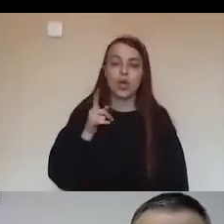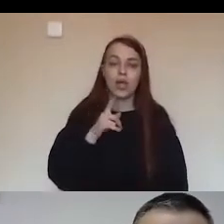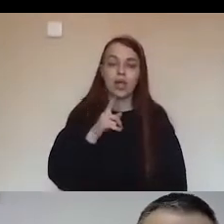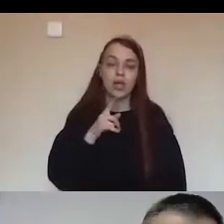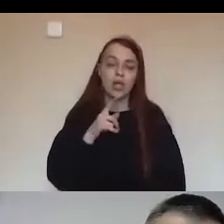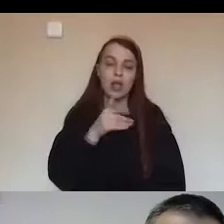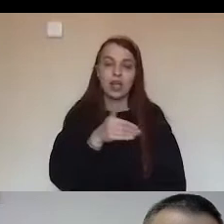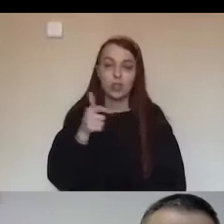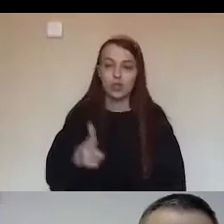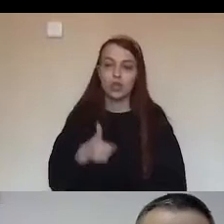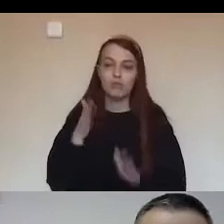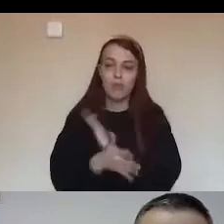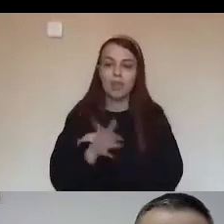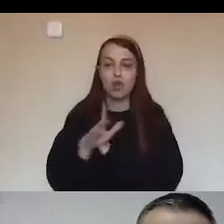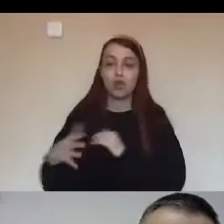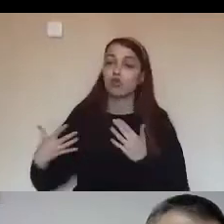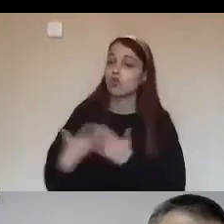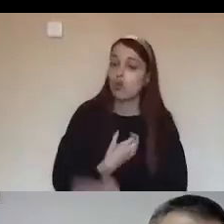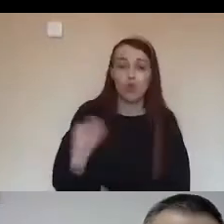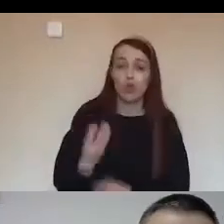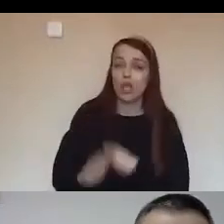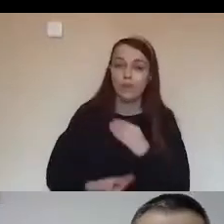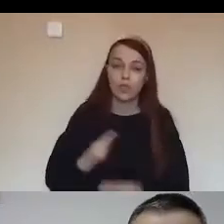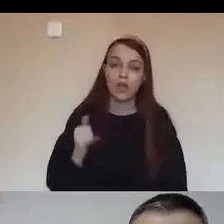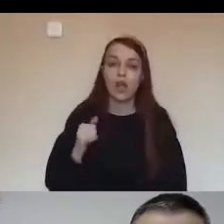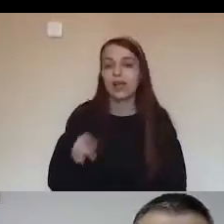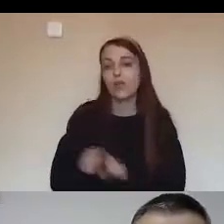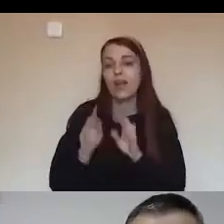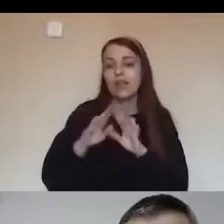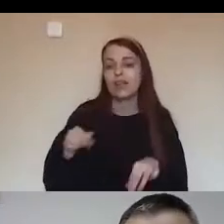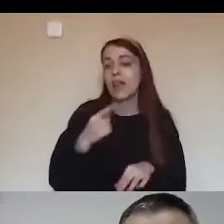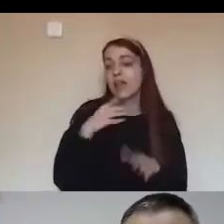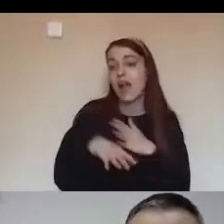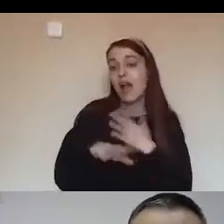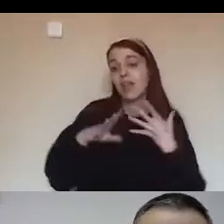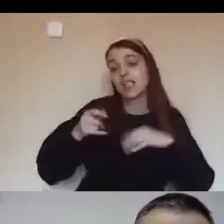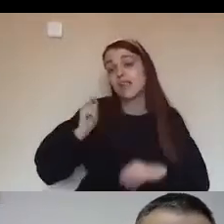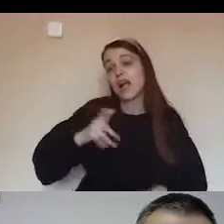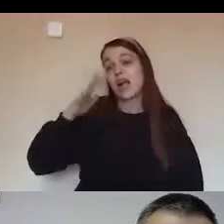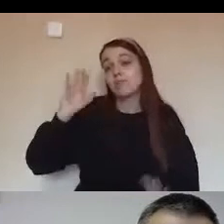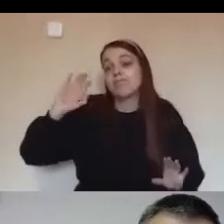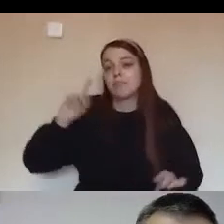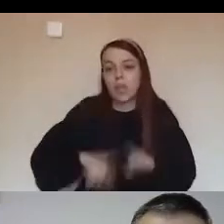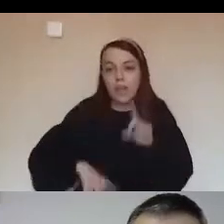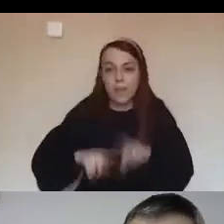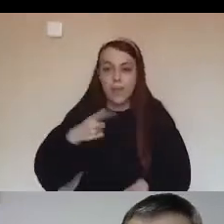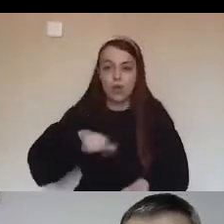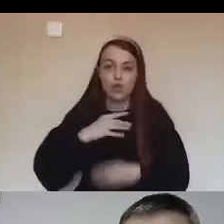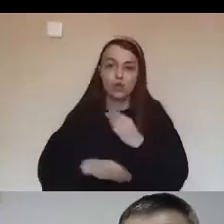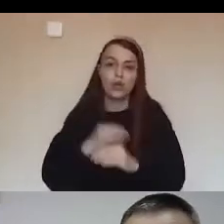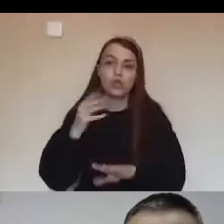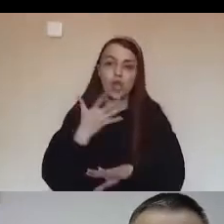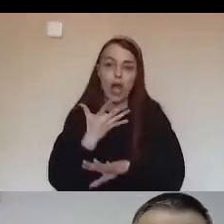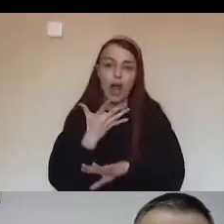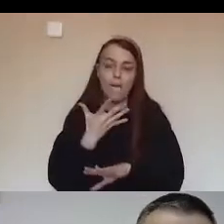que aplicarlo a todo. Hay tópicos como que la accesibilidad es cara, depende. Nosotros utilizamos una aplicación que nos costó